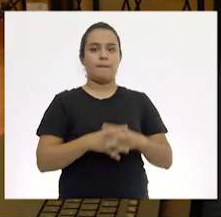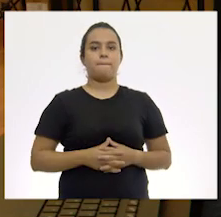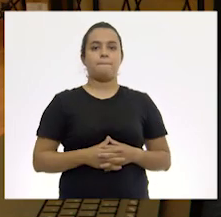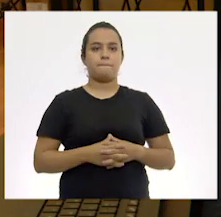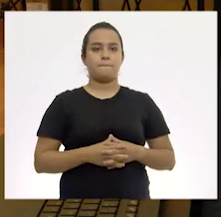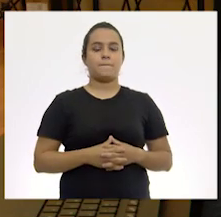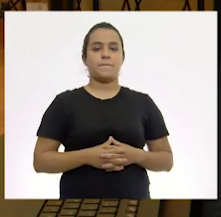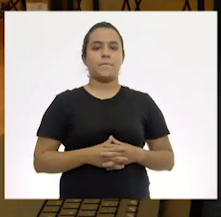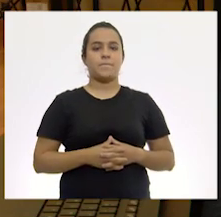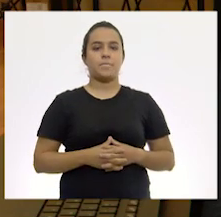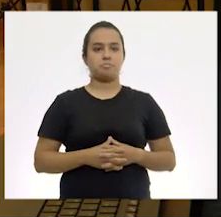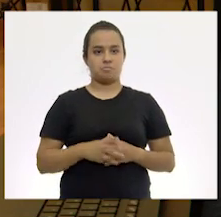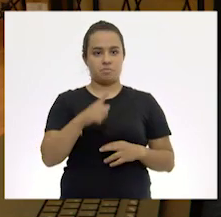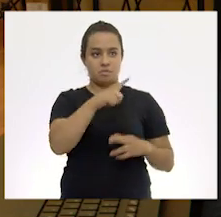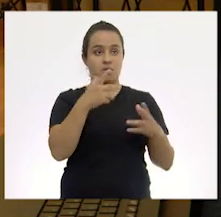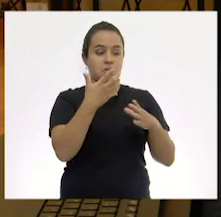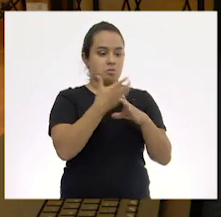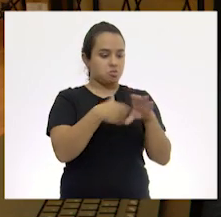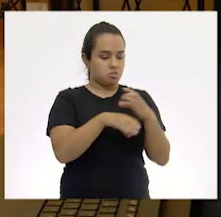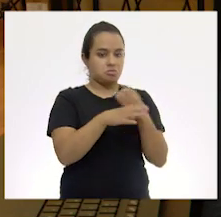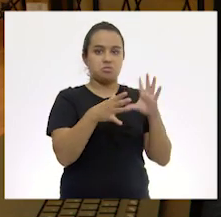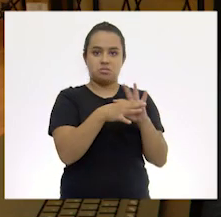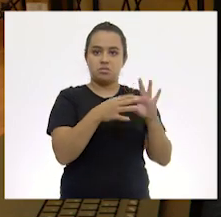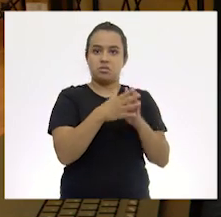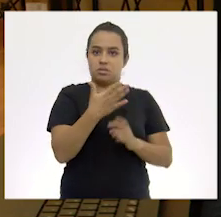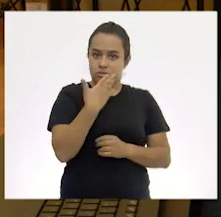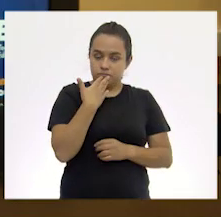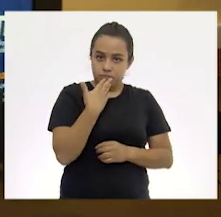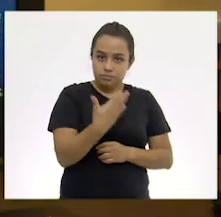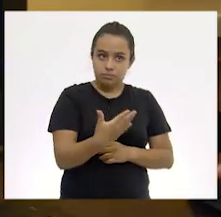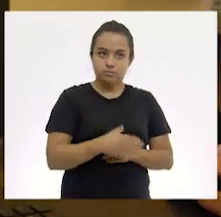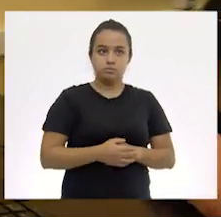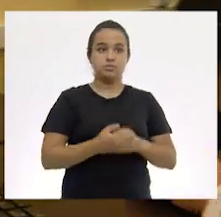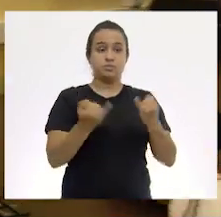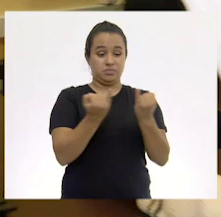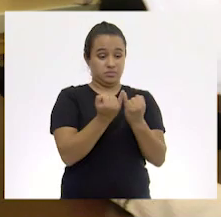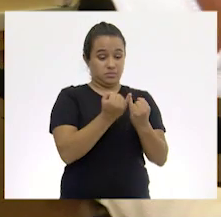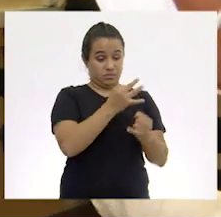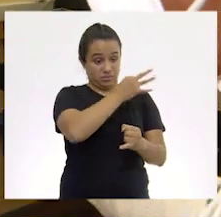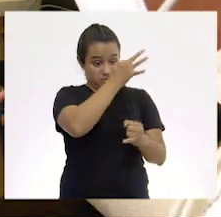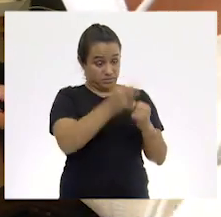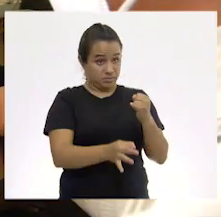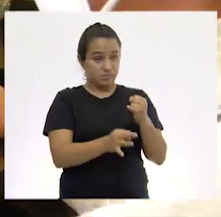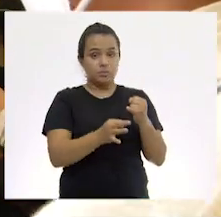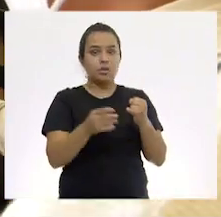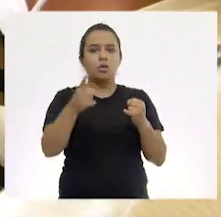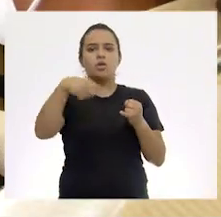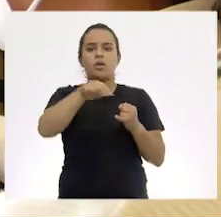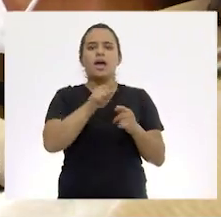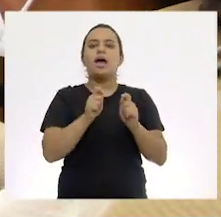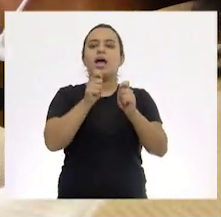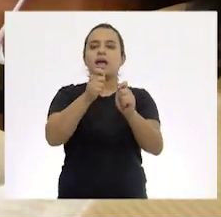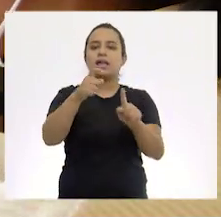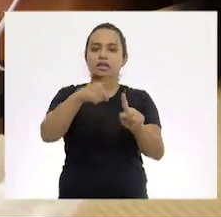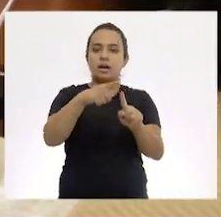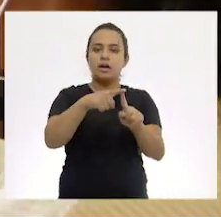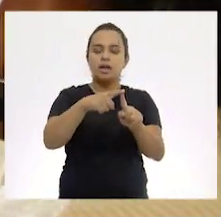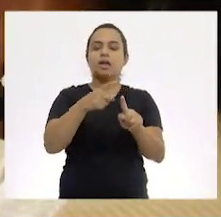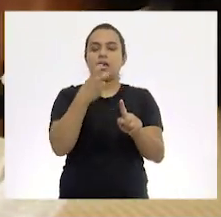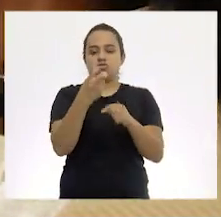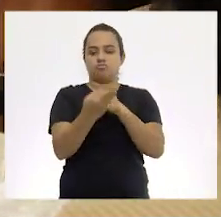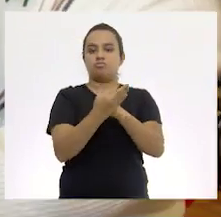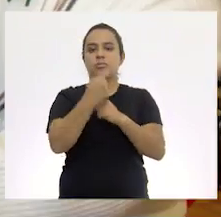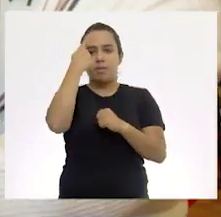las cosas buenas explican muy bien y los retos al final te ayudan para que comprendas mejor el tema y